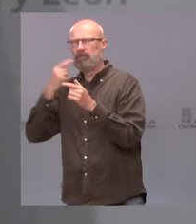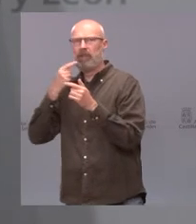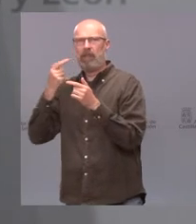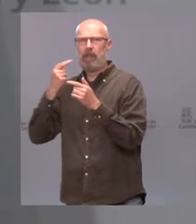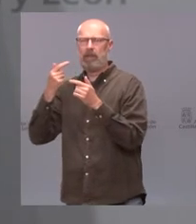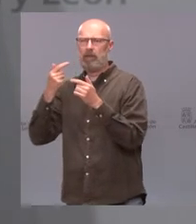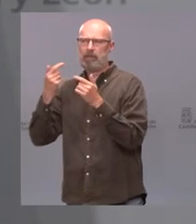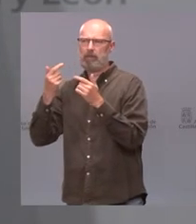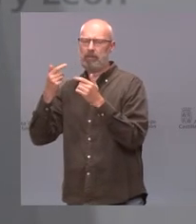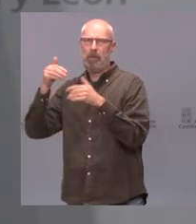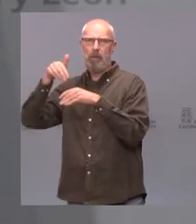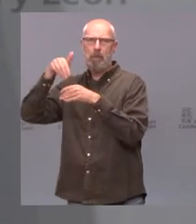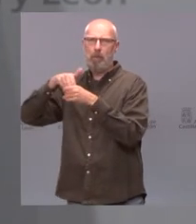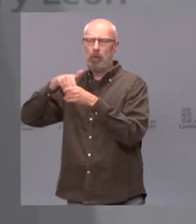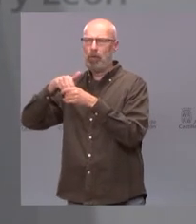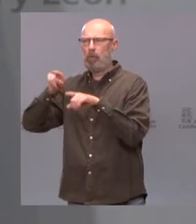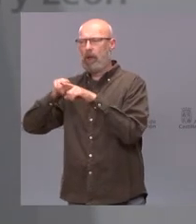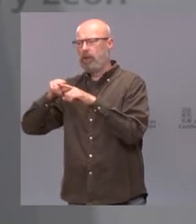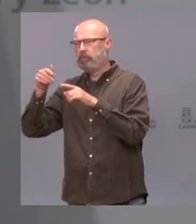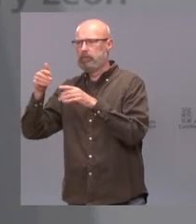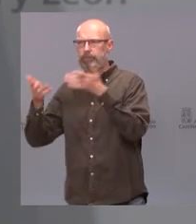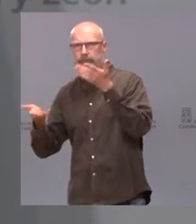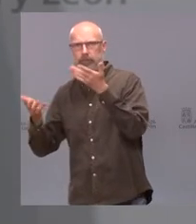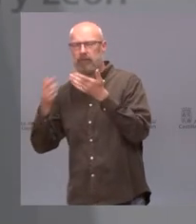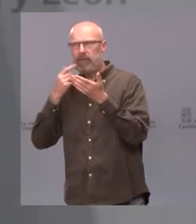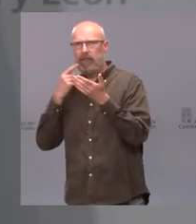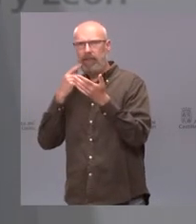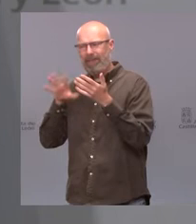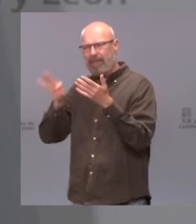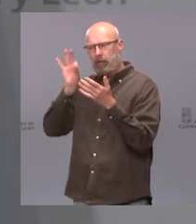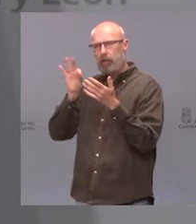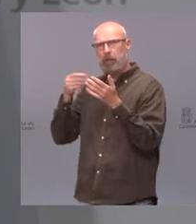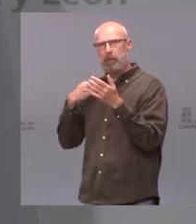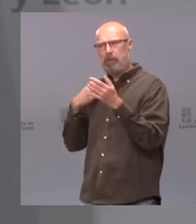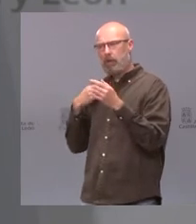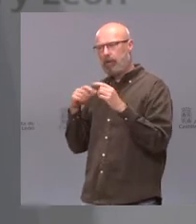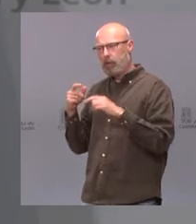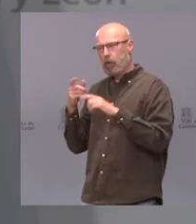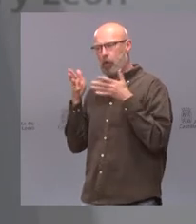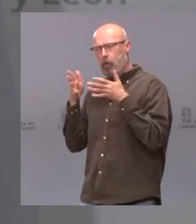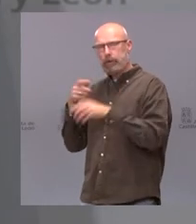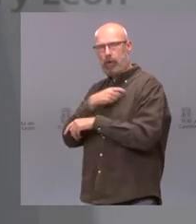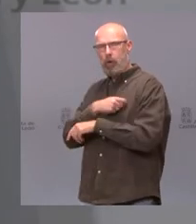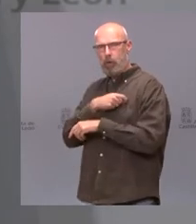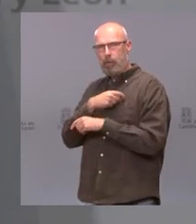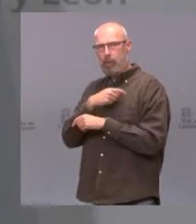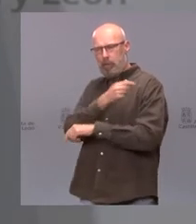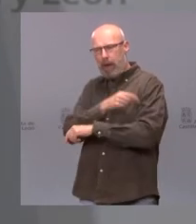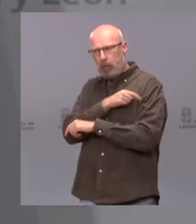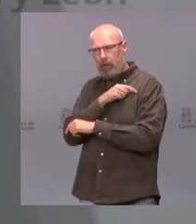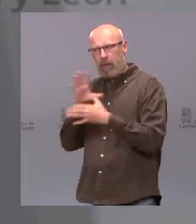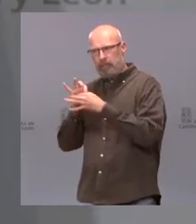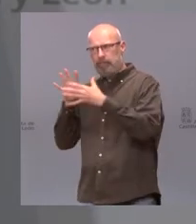mayoría se toma una decisión que no concuerda con la ponencia de vacunas. Ayer,